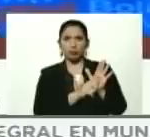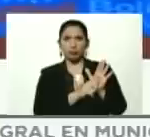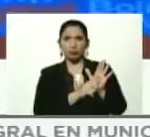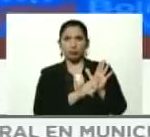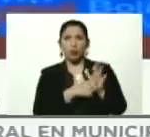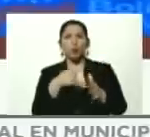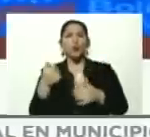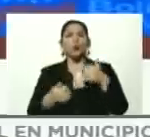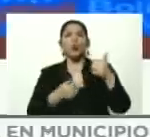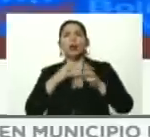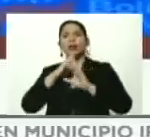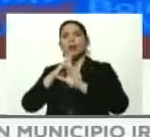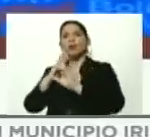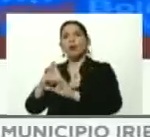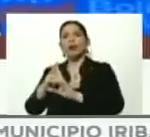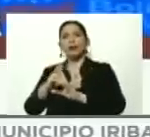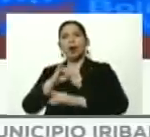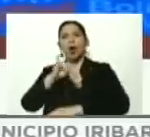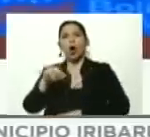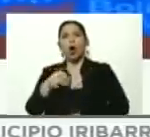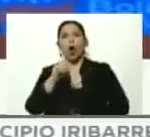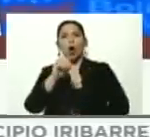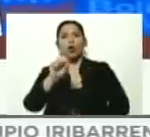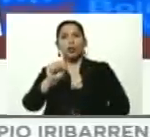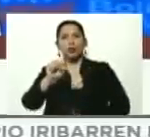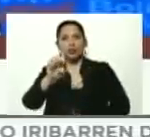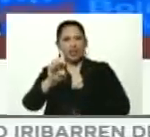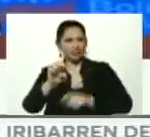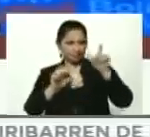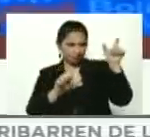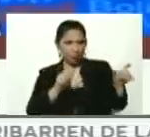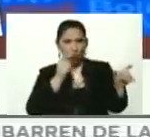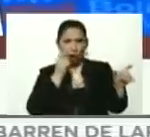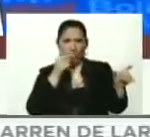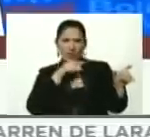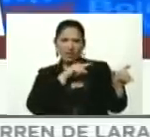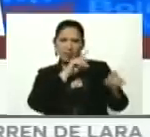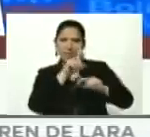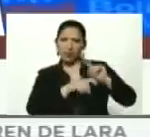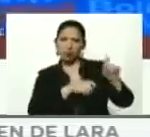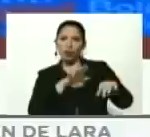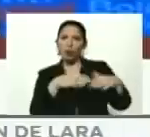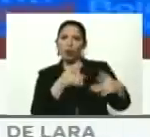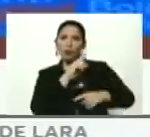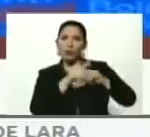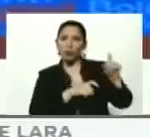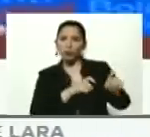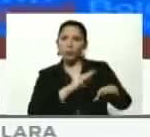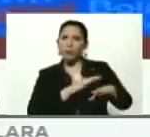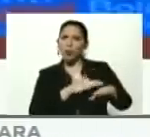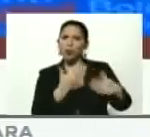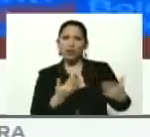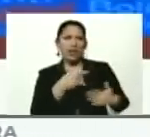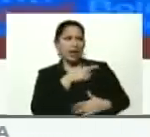¿Cuál fue la respuesta de José Ignacio Hernández en esta interpelación cuando le preguntan que por qué